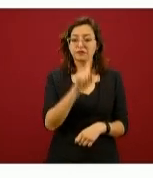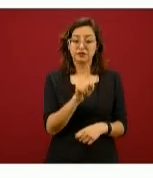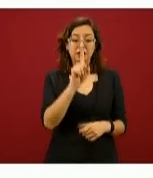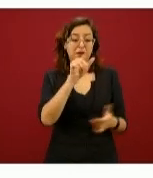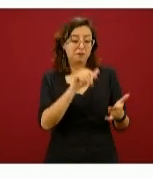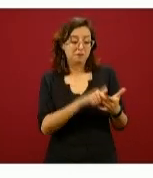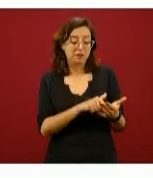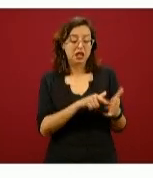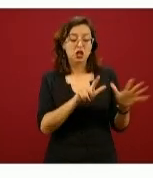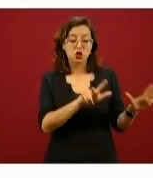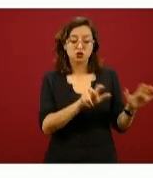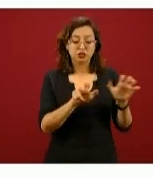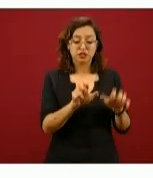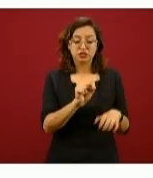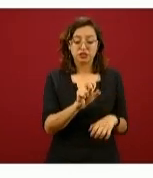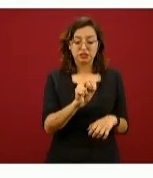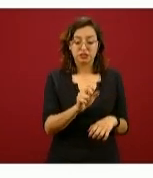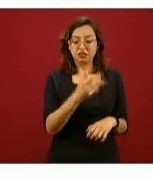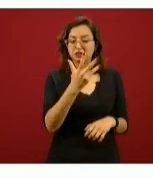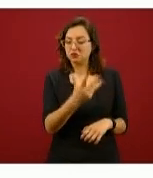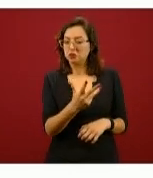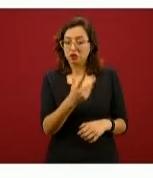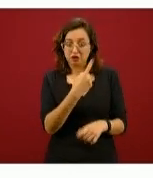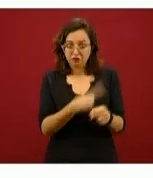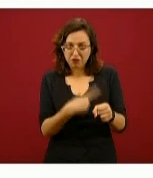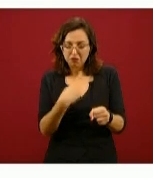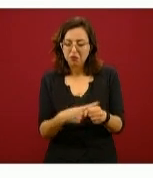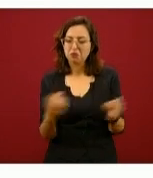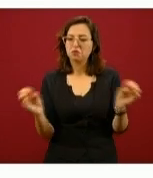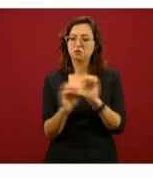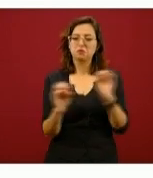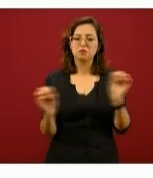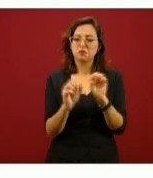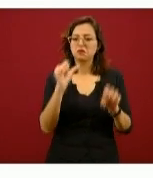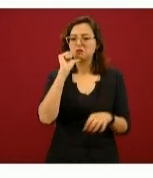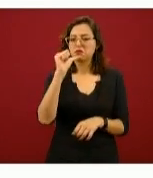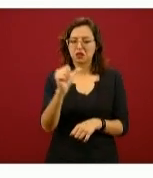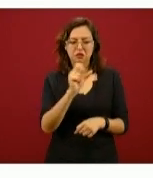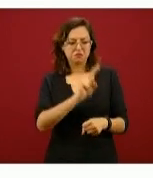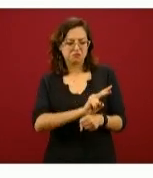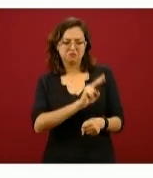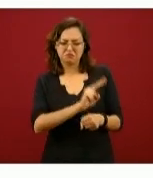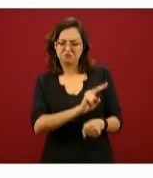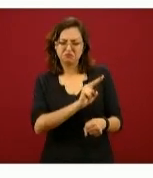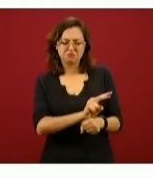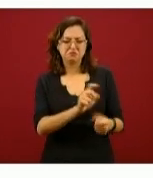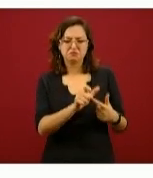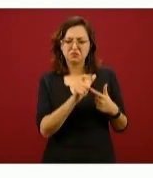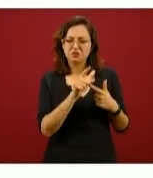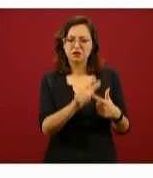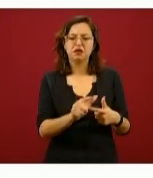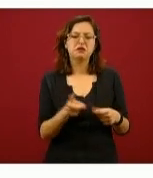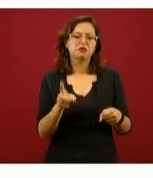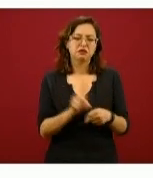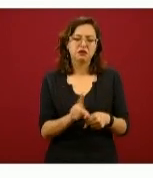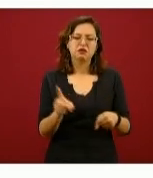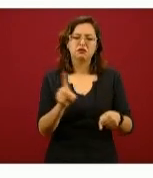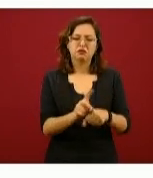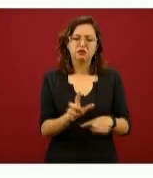esos 1.865 han sido descartados. Continúan en estudio, y esta es una cifra variable de día a